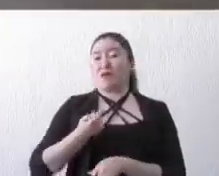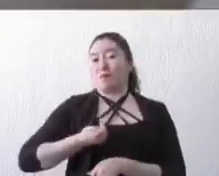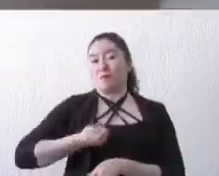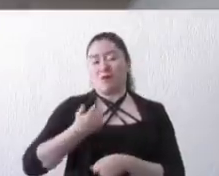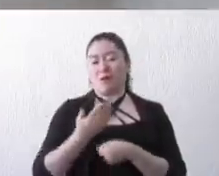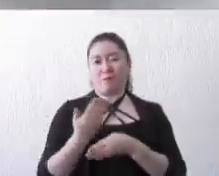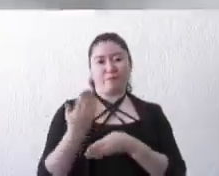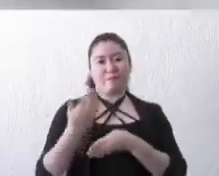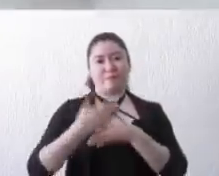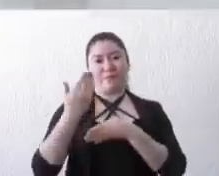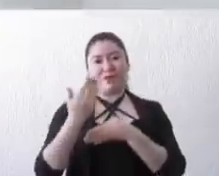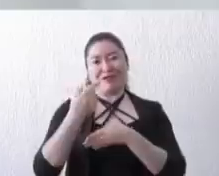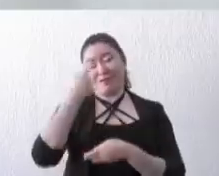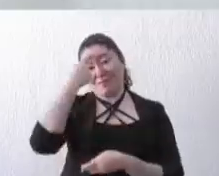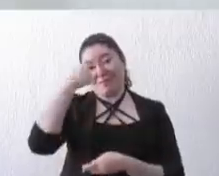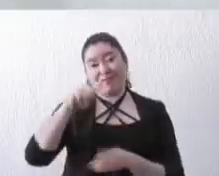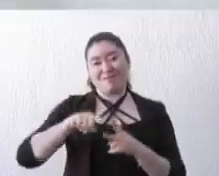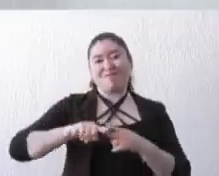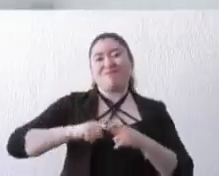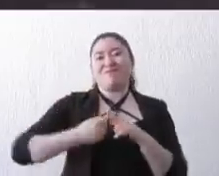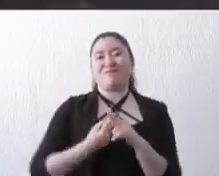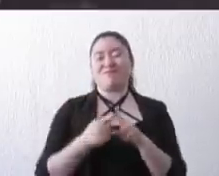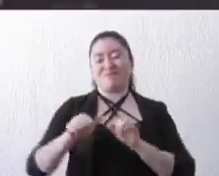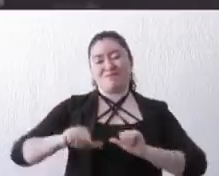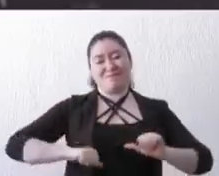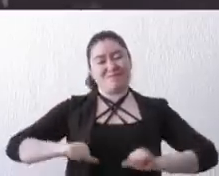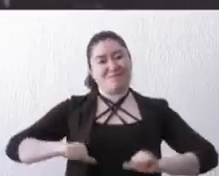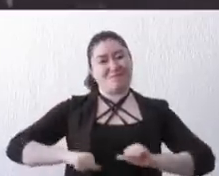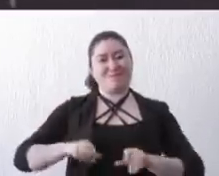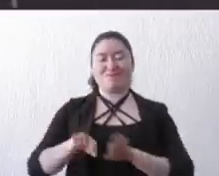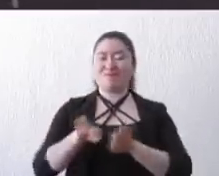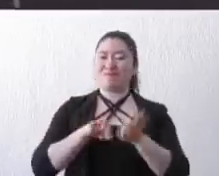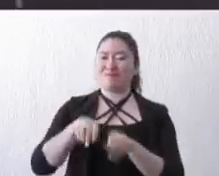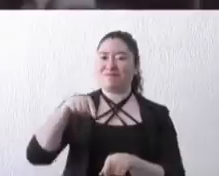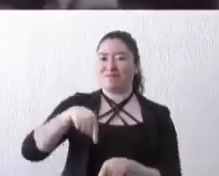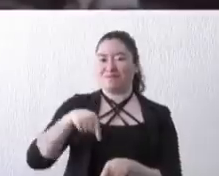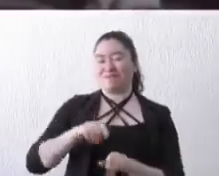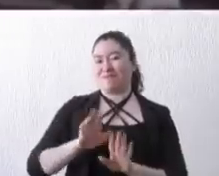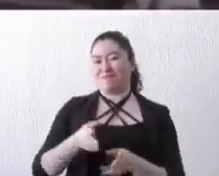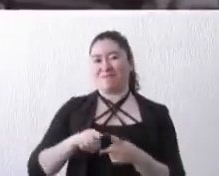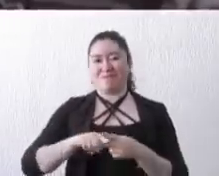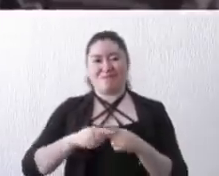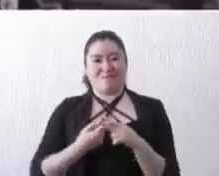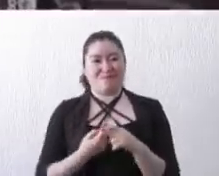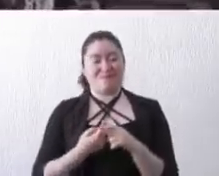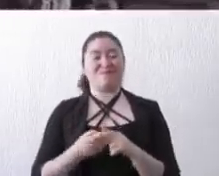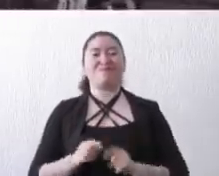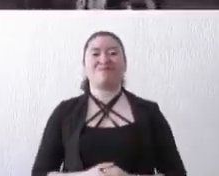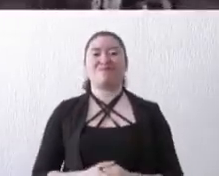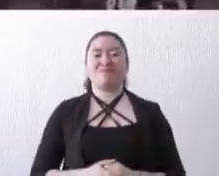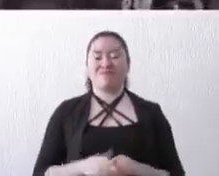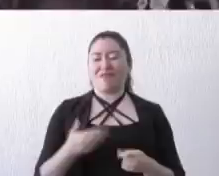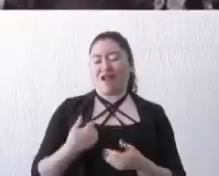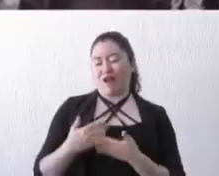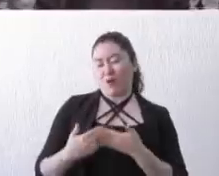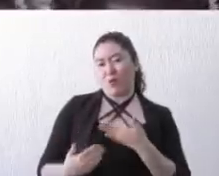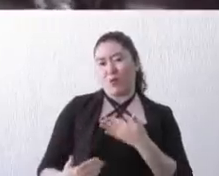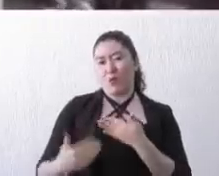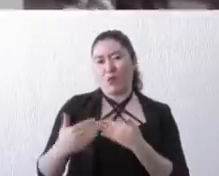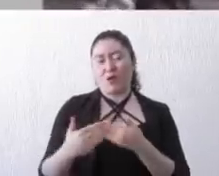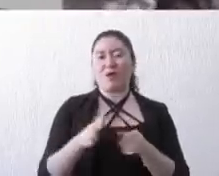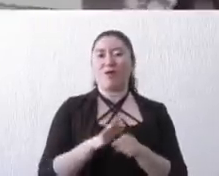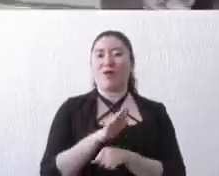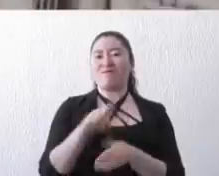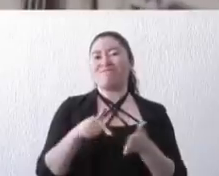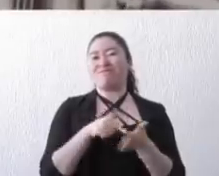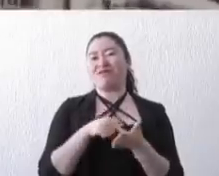claquetazo que marca la pauta para dar inicio con las actividades que se desarrollarán en